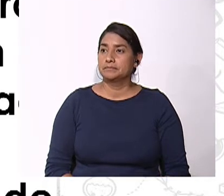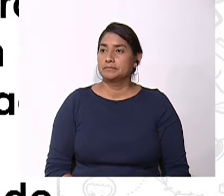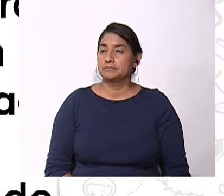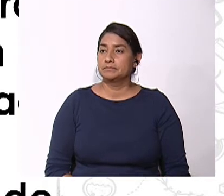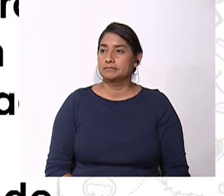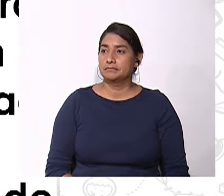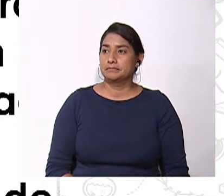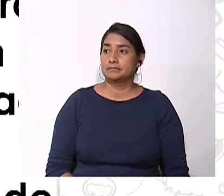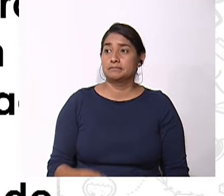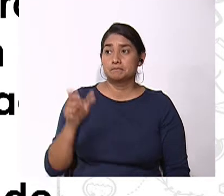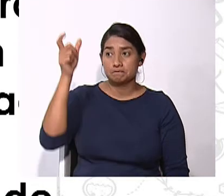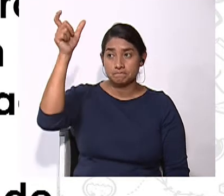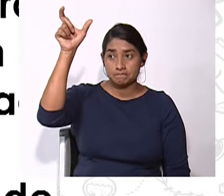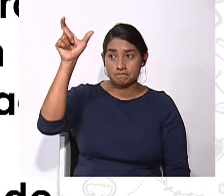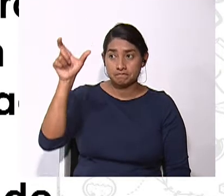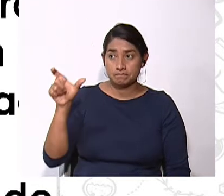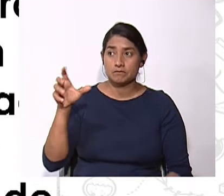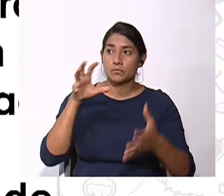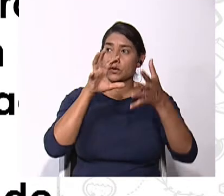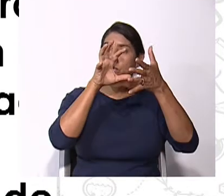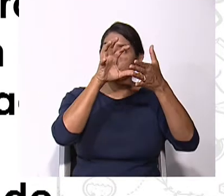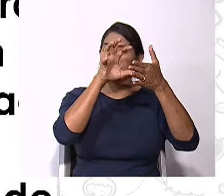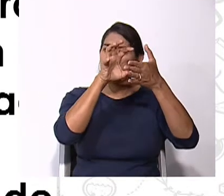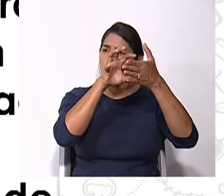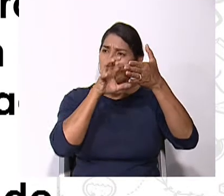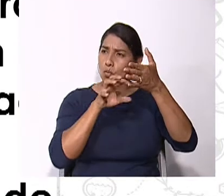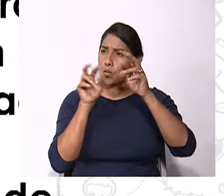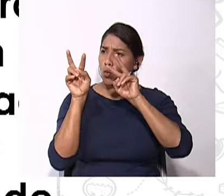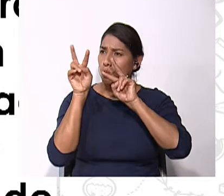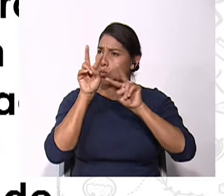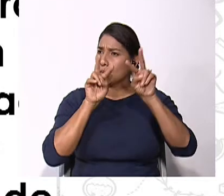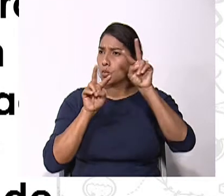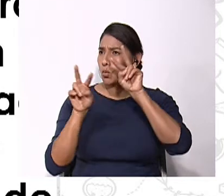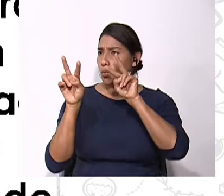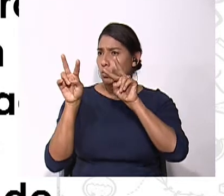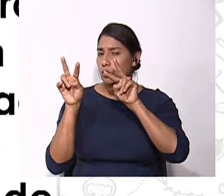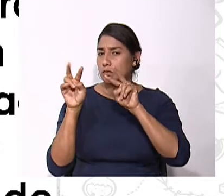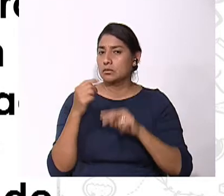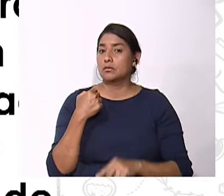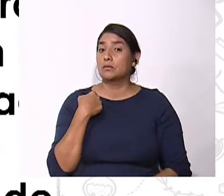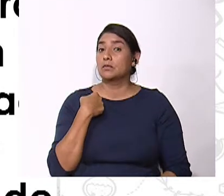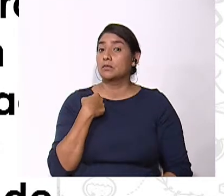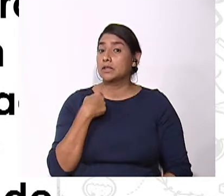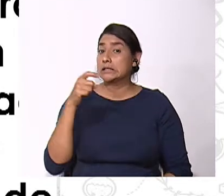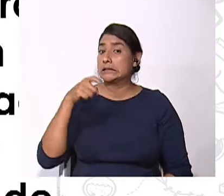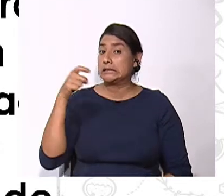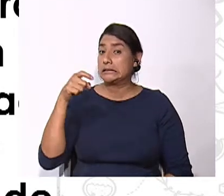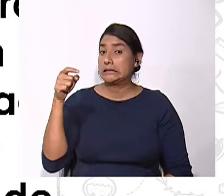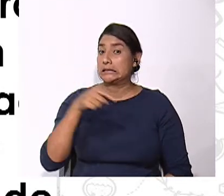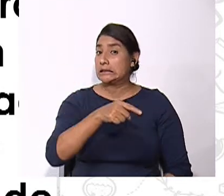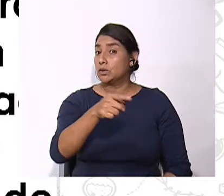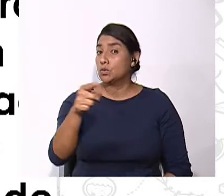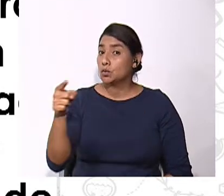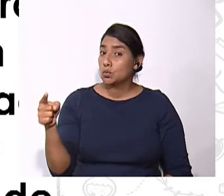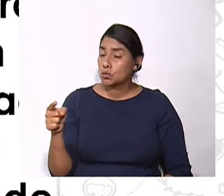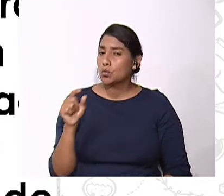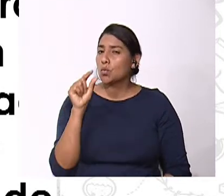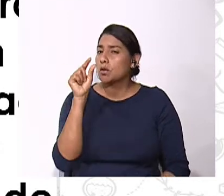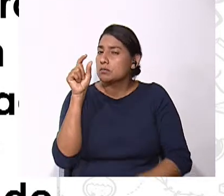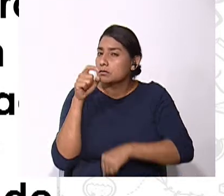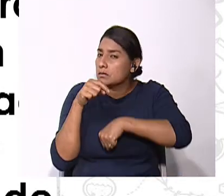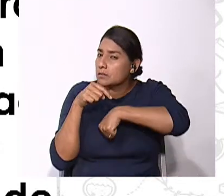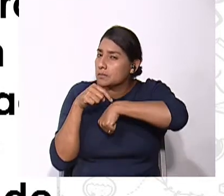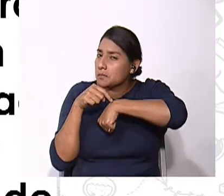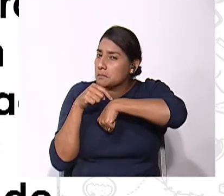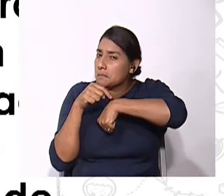Les voy a presentar este texto. Yo necesito que saquen unos